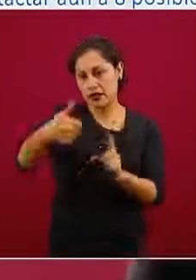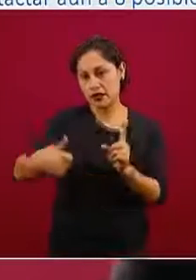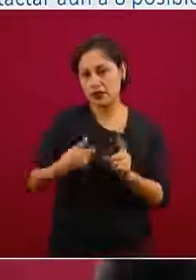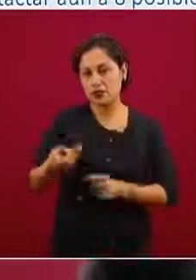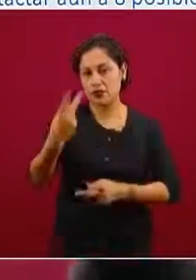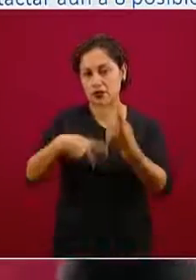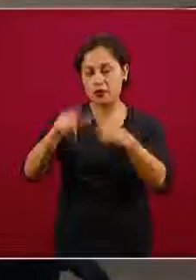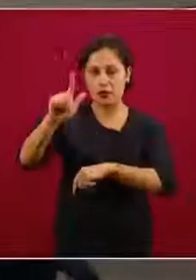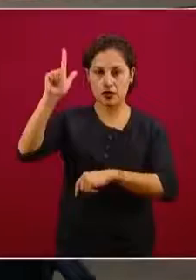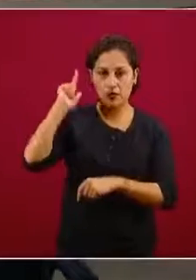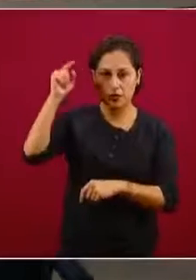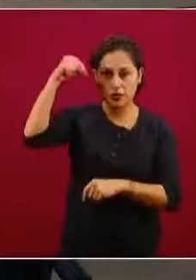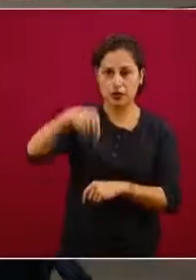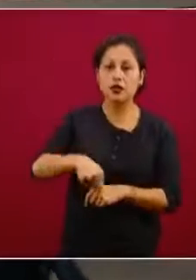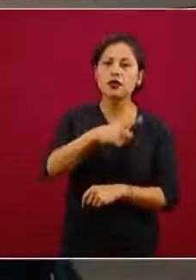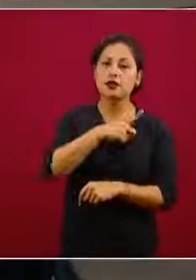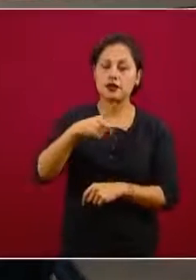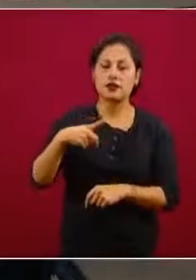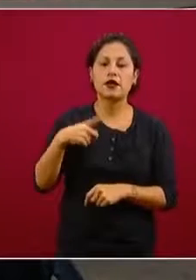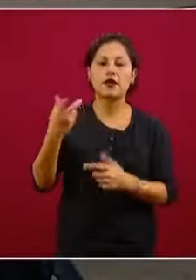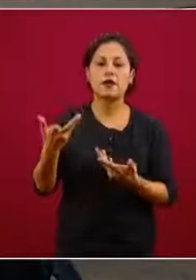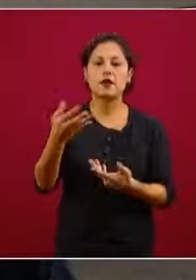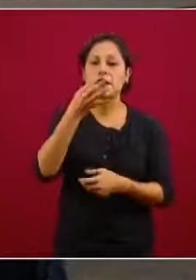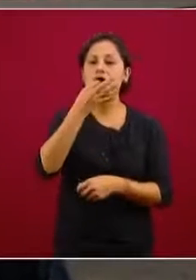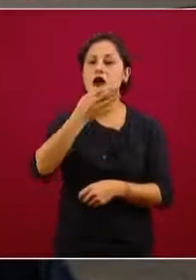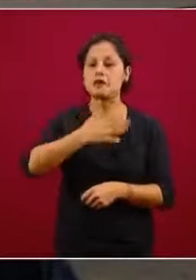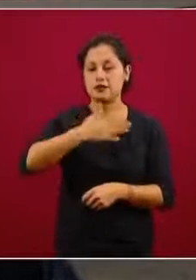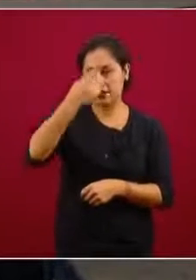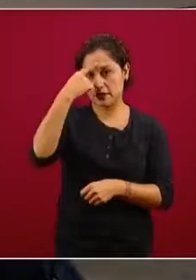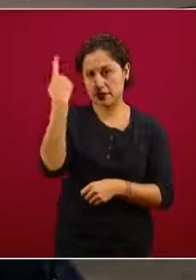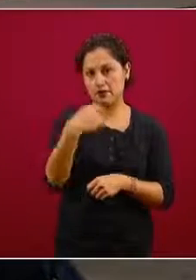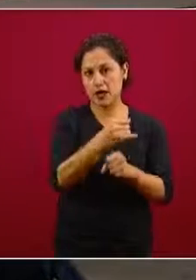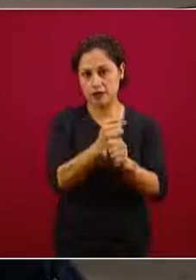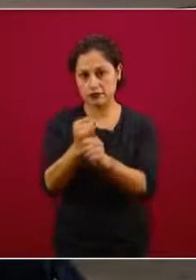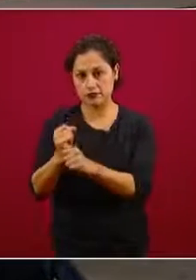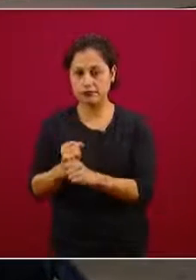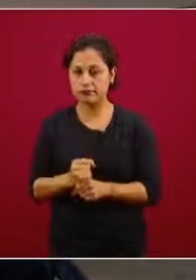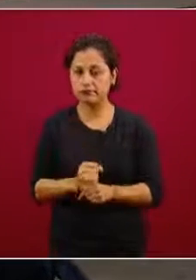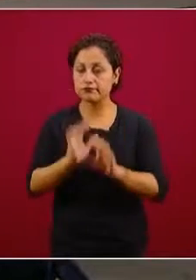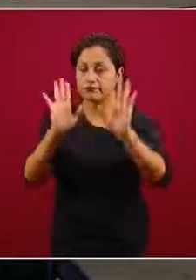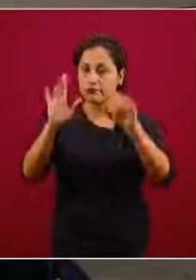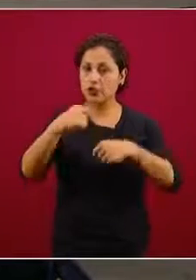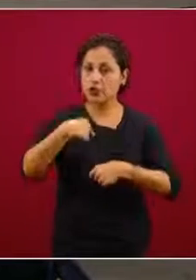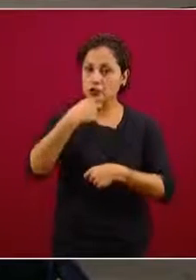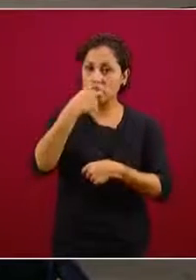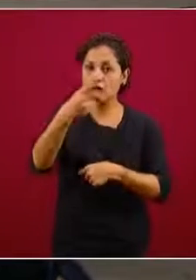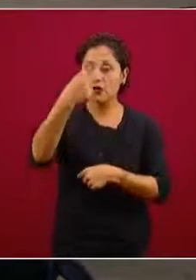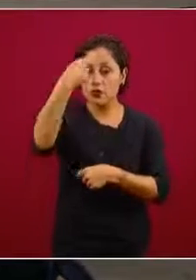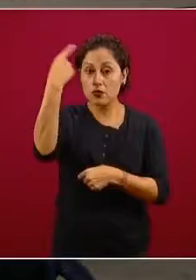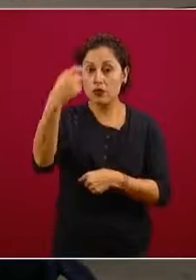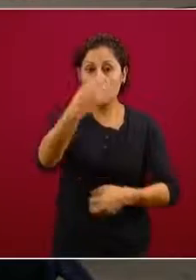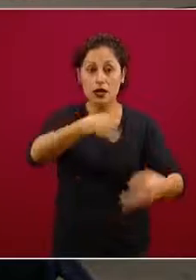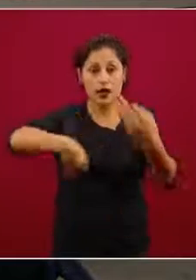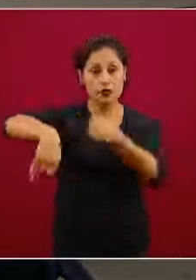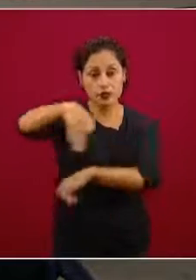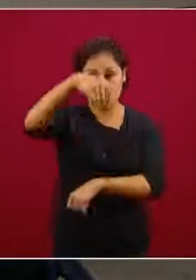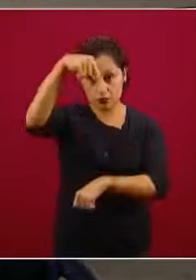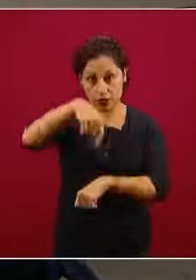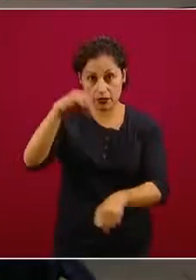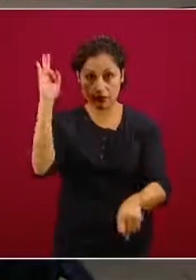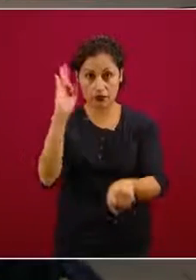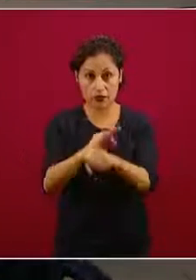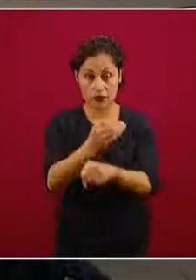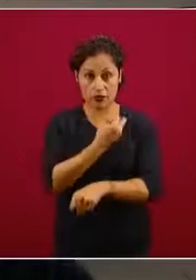contactos. Termino diciendo lo que debe ocurrir en términos de la protección sanitaria de ustedes, de nosotros,